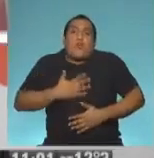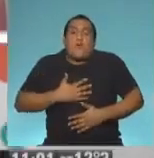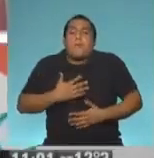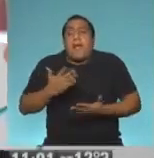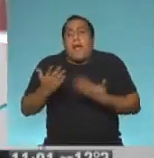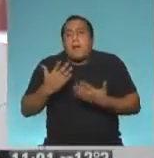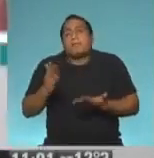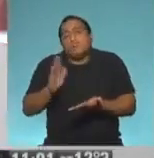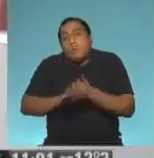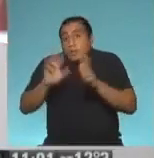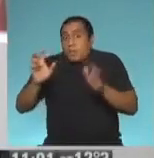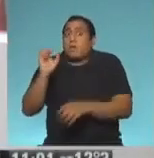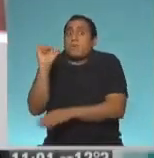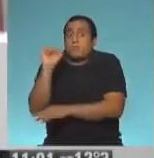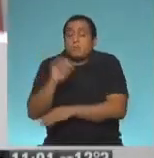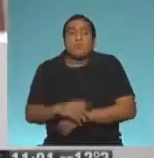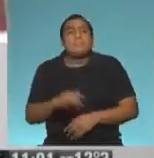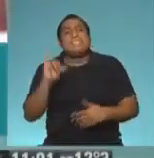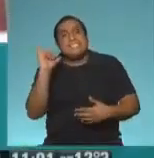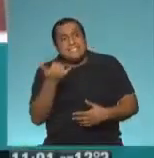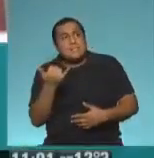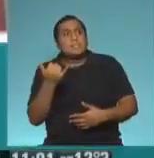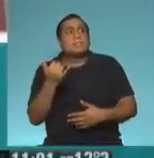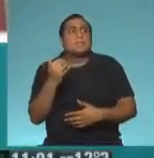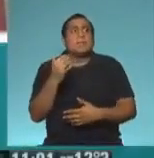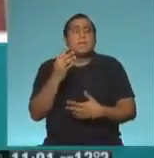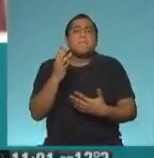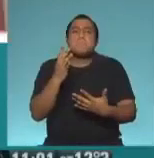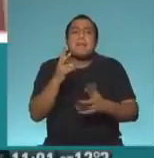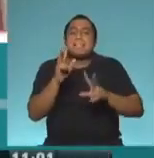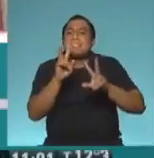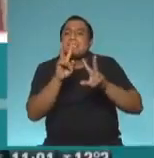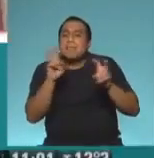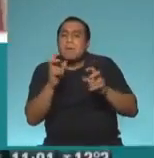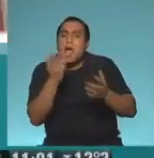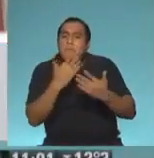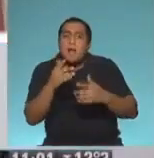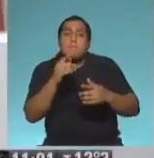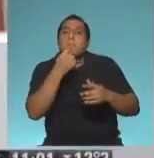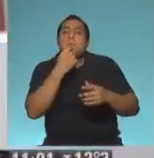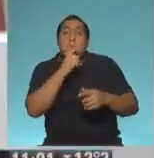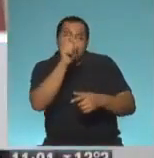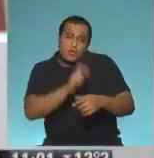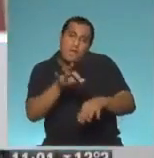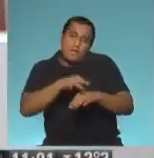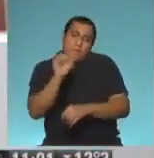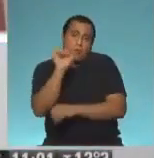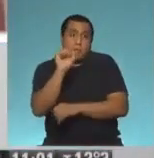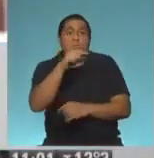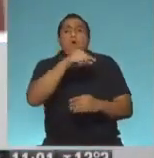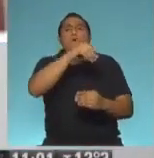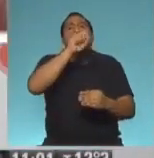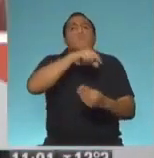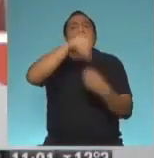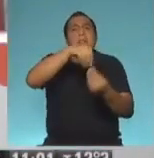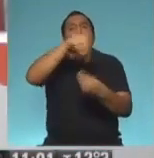autismo. Sin duda, es una oportunidad que también, por supuesto, vamos a aprovechar para hablarles a las familias en las que está presente, por